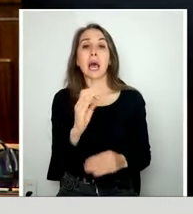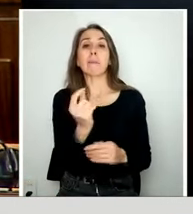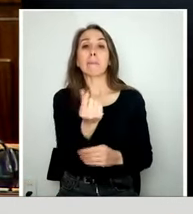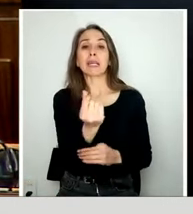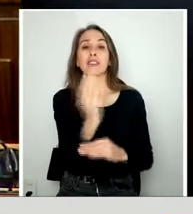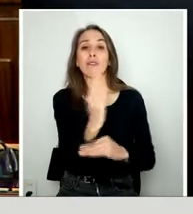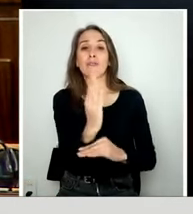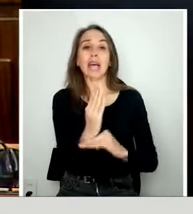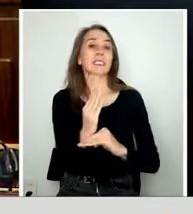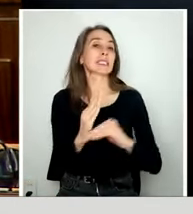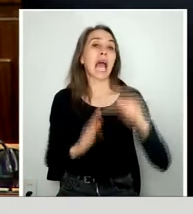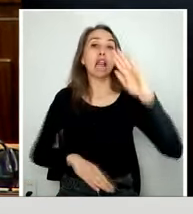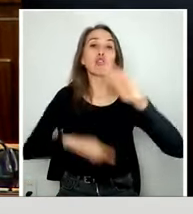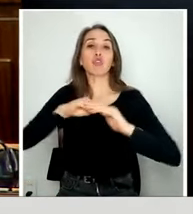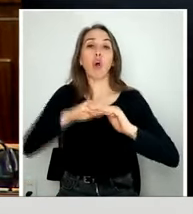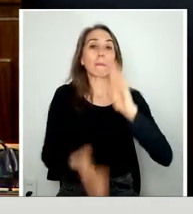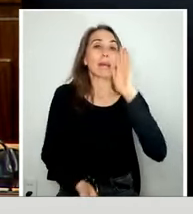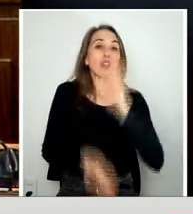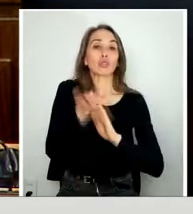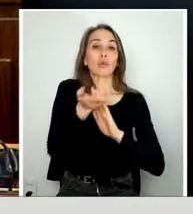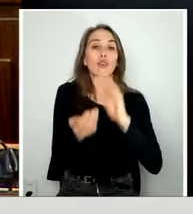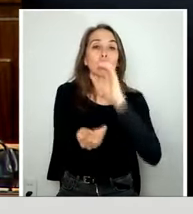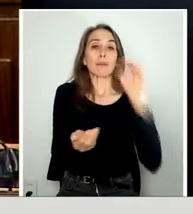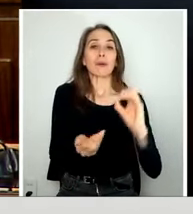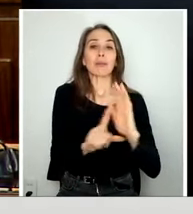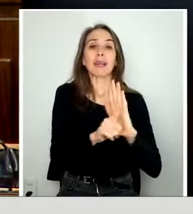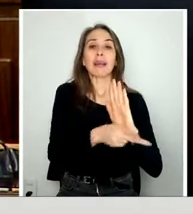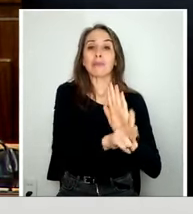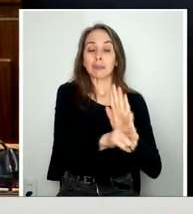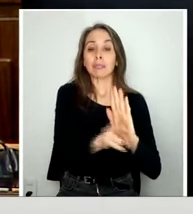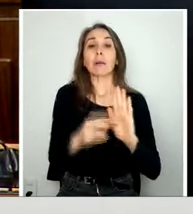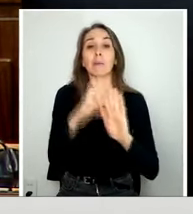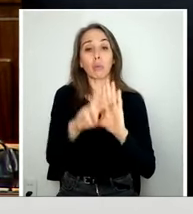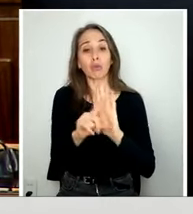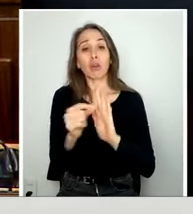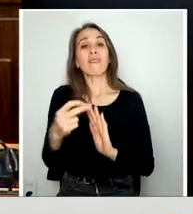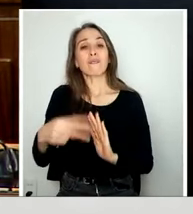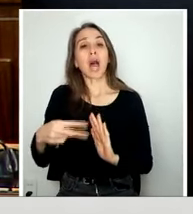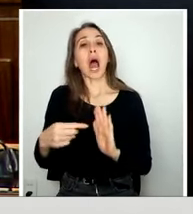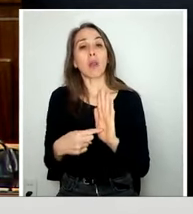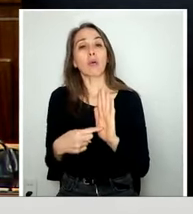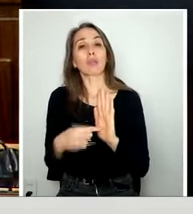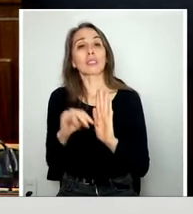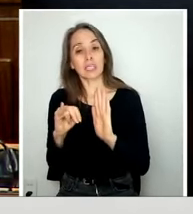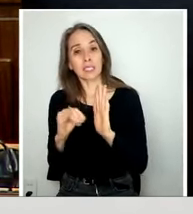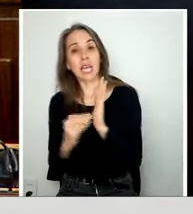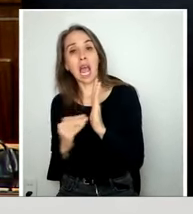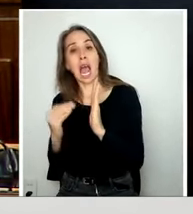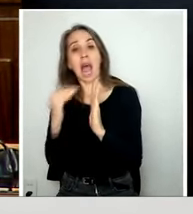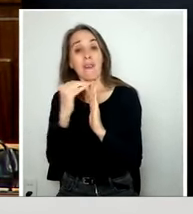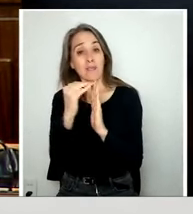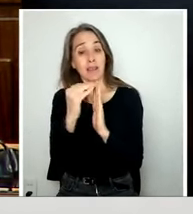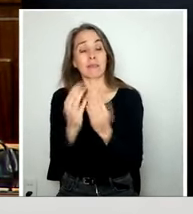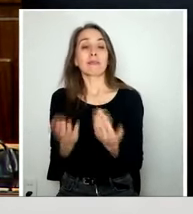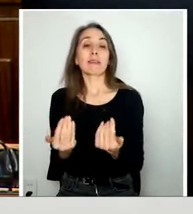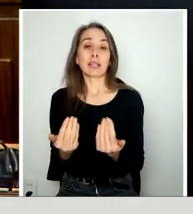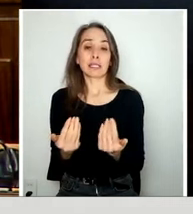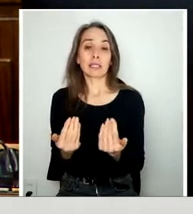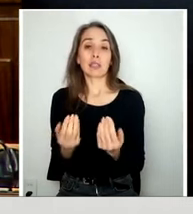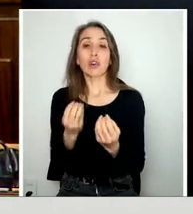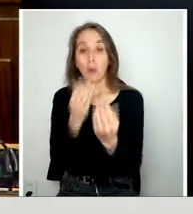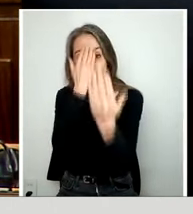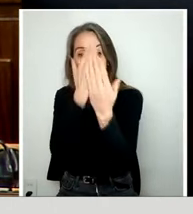posible por eso valoro este proyecto de ley Pues me parece que es un avance necesario para poder enfrentar la crisis de las